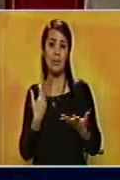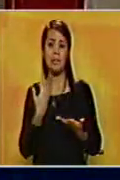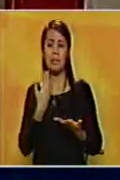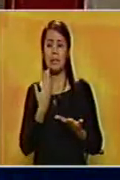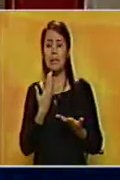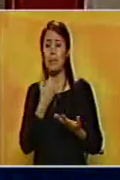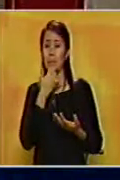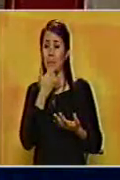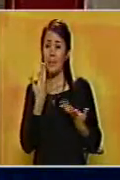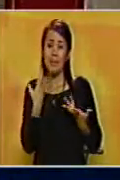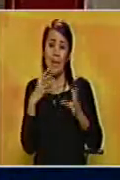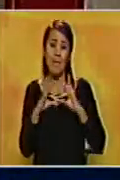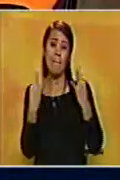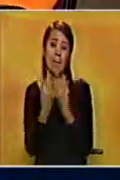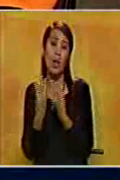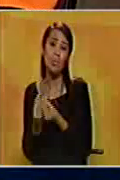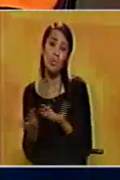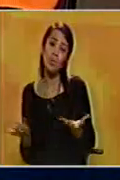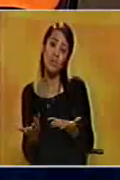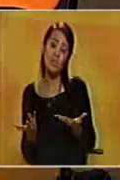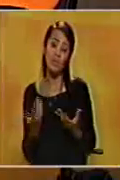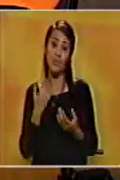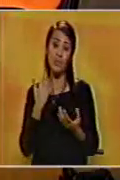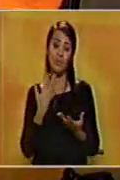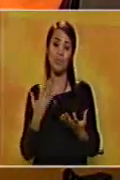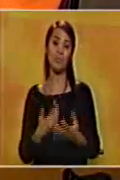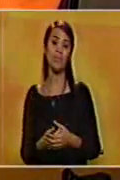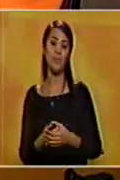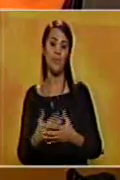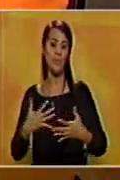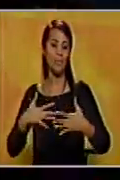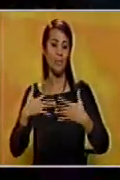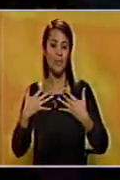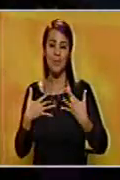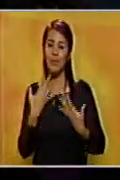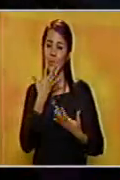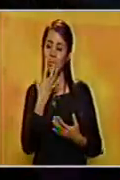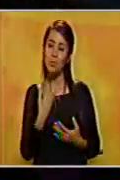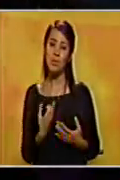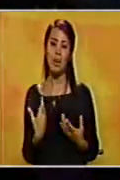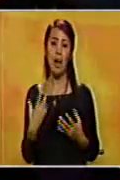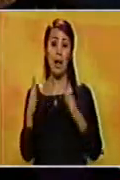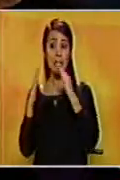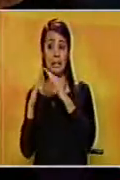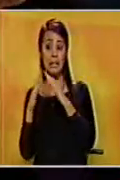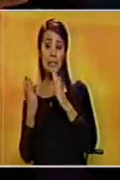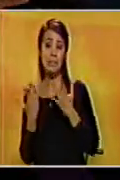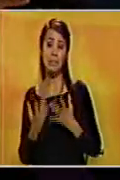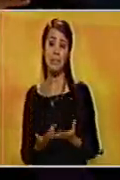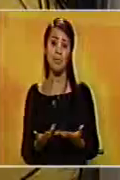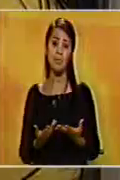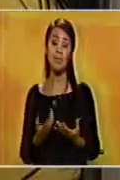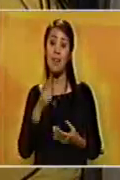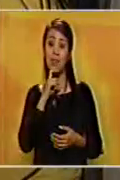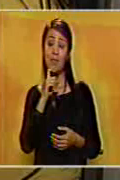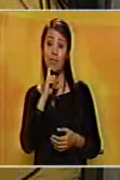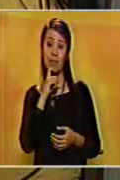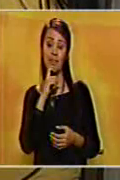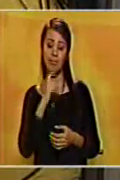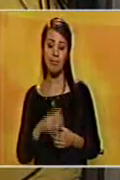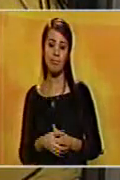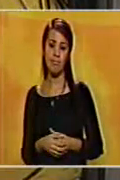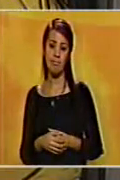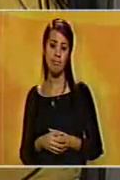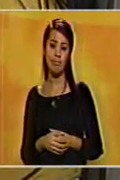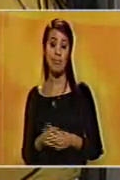porque no estamos con nuestra familia. El sentimiento de nostalgia por estar lejos de casa no es ajeno para estos profesionales. Pero